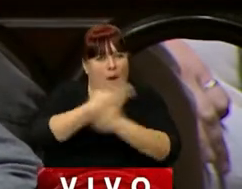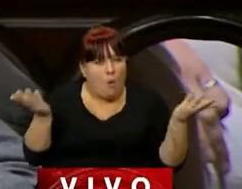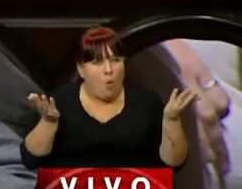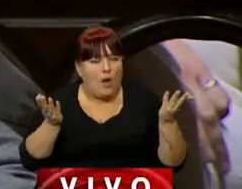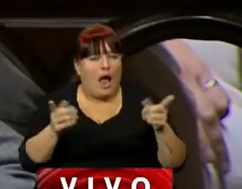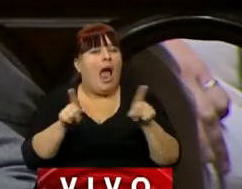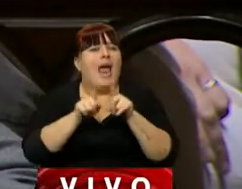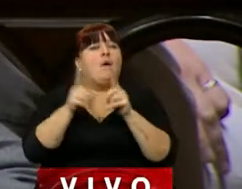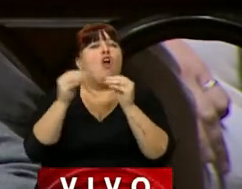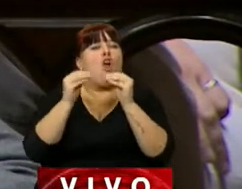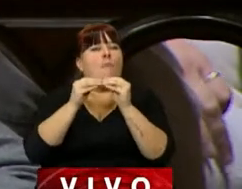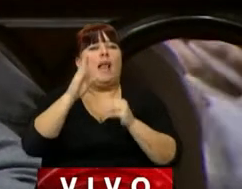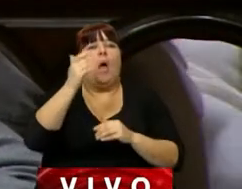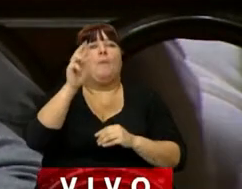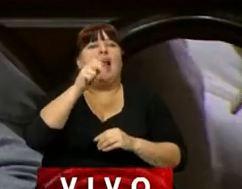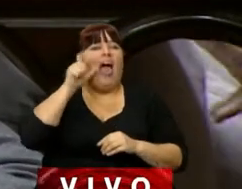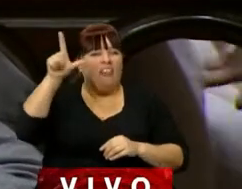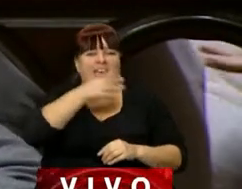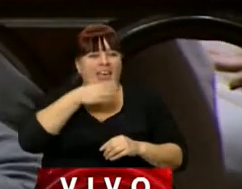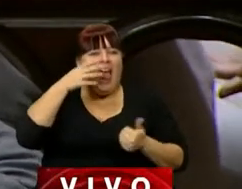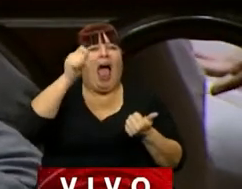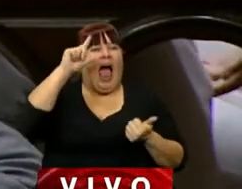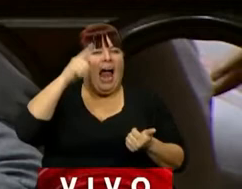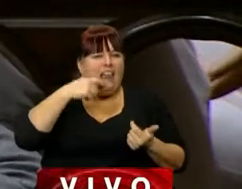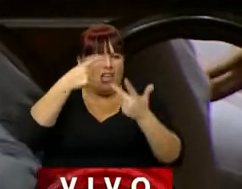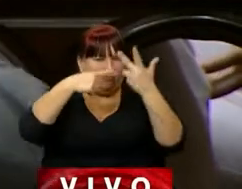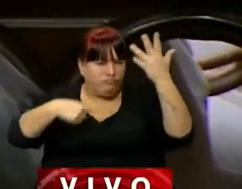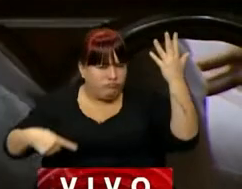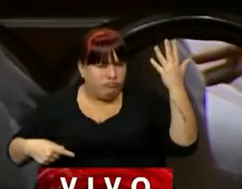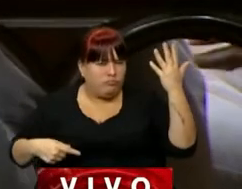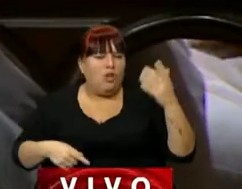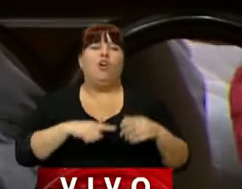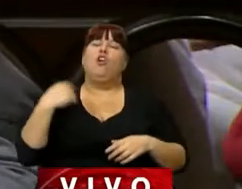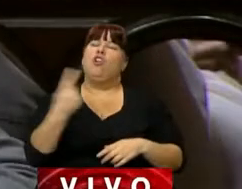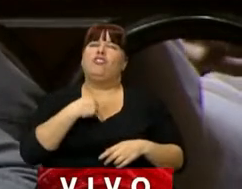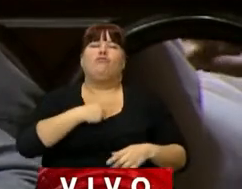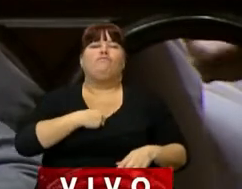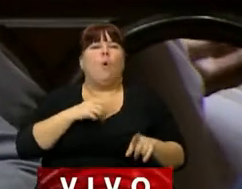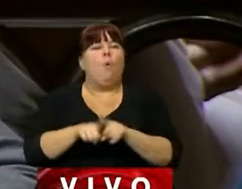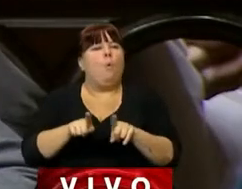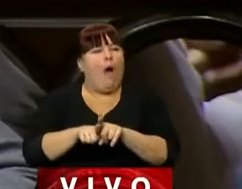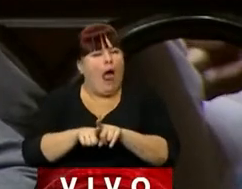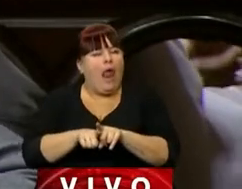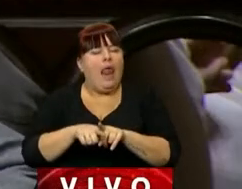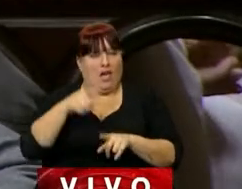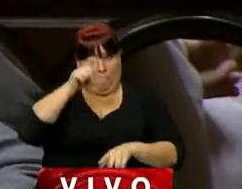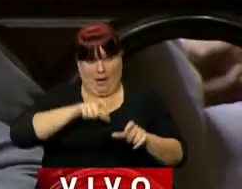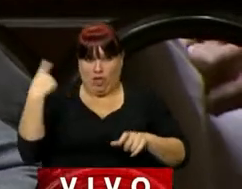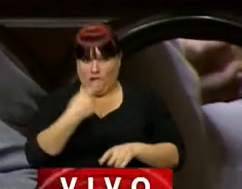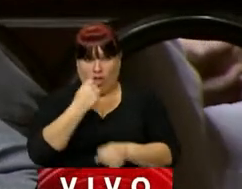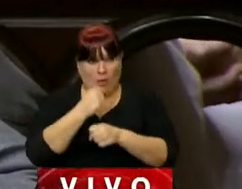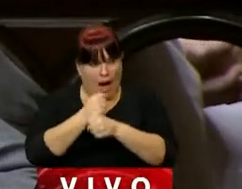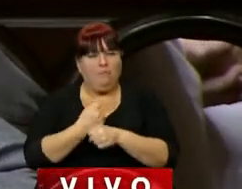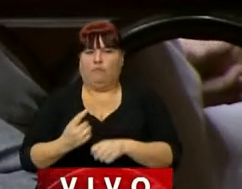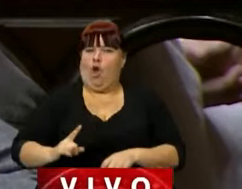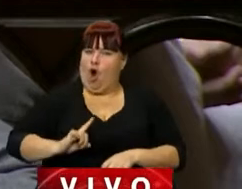pública, como el compañero Baradel, Sonia Lesso y otros, nosotros sentimos como trabajadores